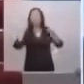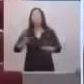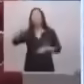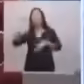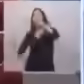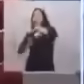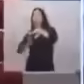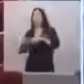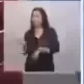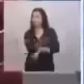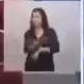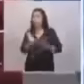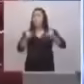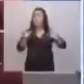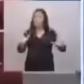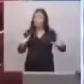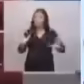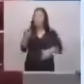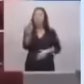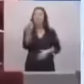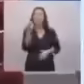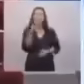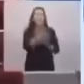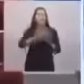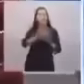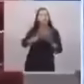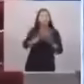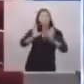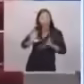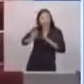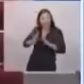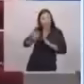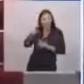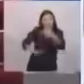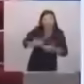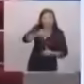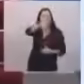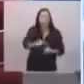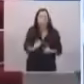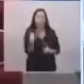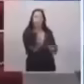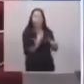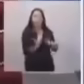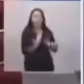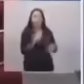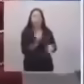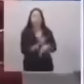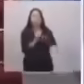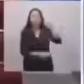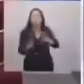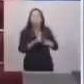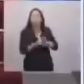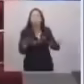ley dijo el discurso que tenía que decir el domingo Esto es lo que voy a hacer el resto a mí no me lo pregunte porque lo